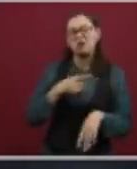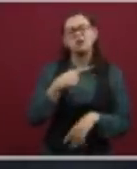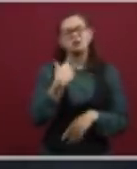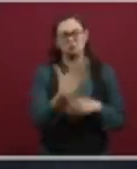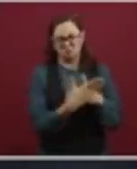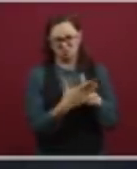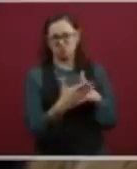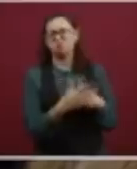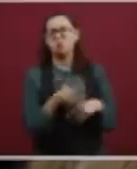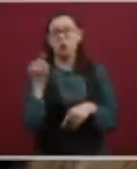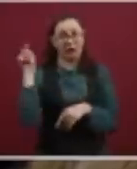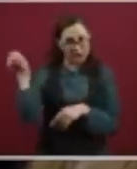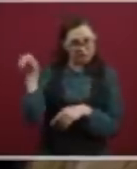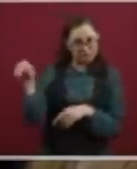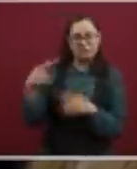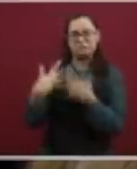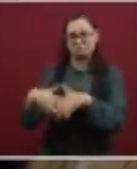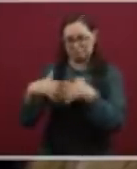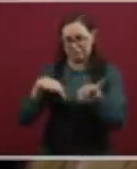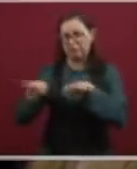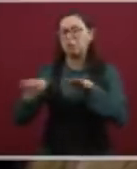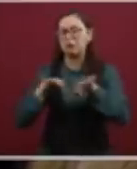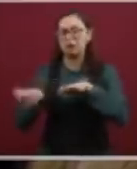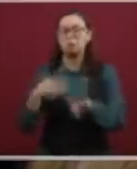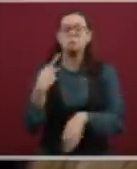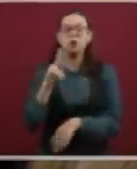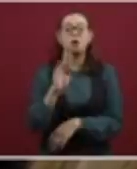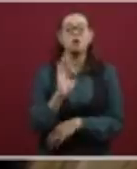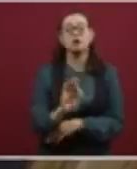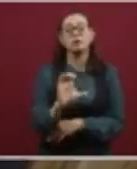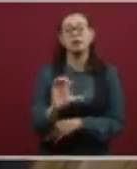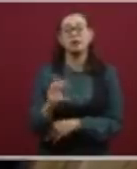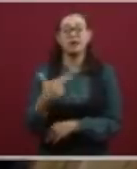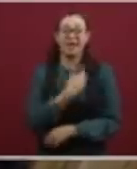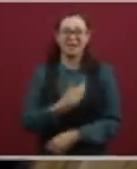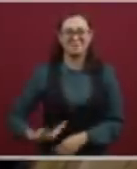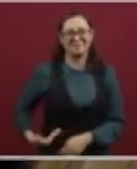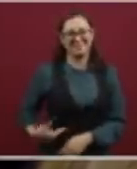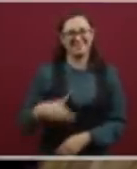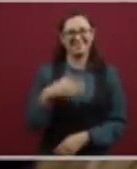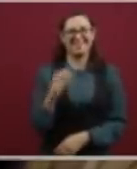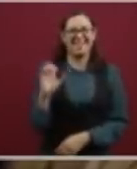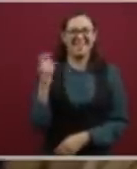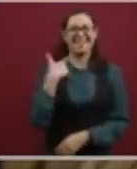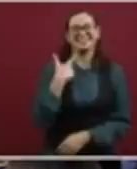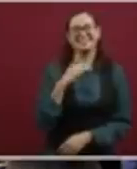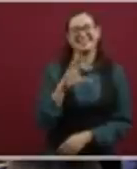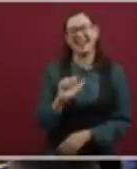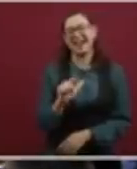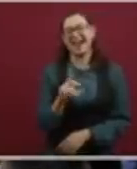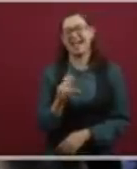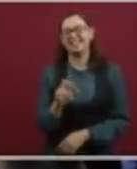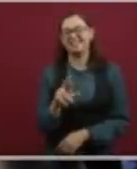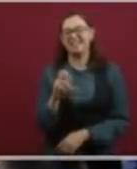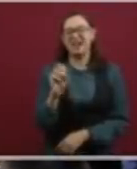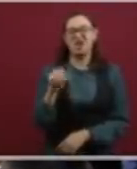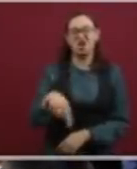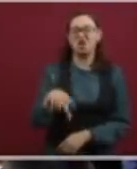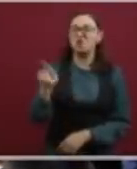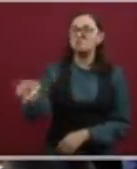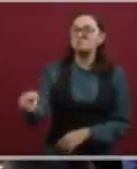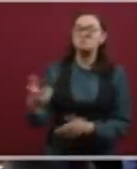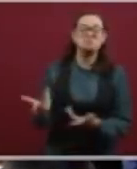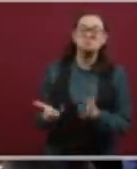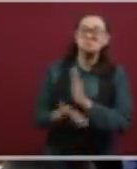y a ellos trabajos pues que nunca llegaron, y Calderón dijo que iba a construir 3 refinerías y al final pues dejó deudas por